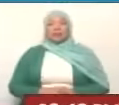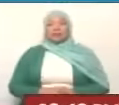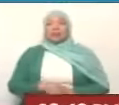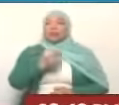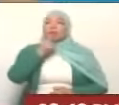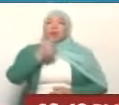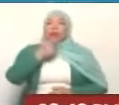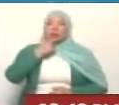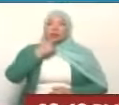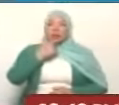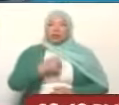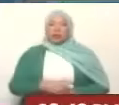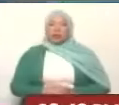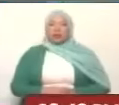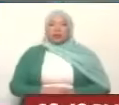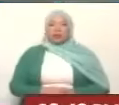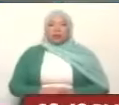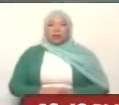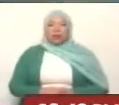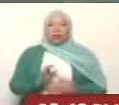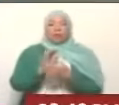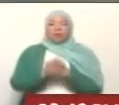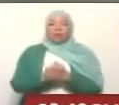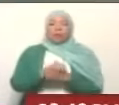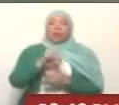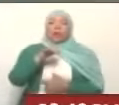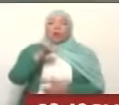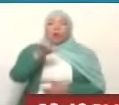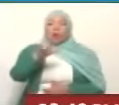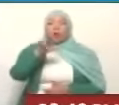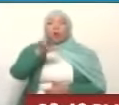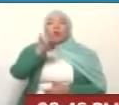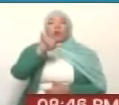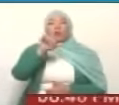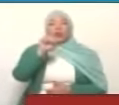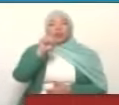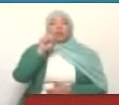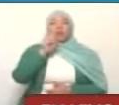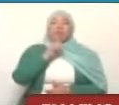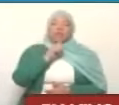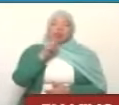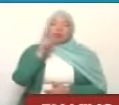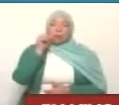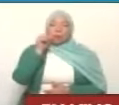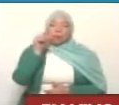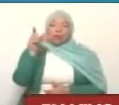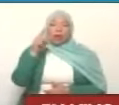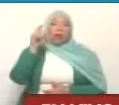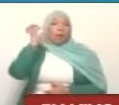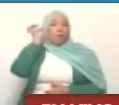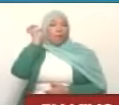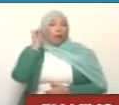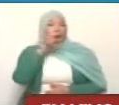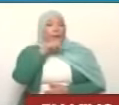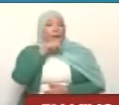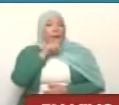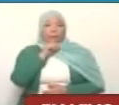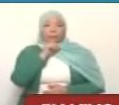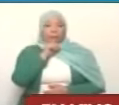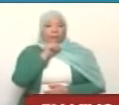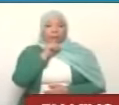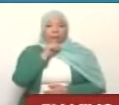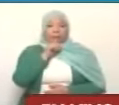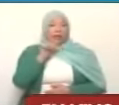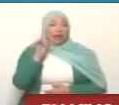Luis. Mira, Luis, te doy la palabra a ti porque las mujeres allá no dejan hablar. Eso